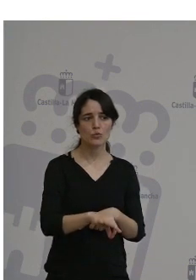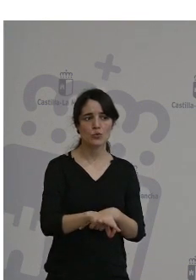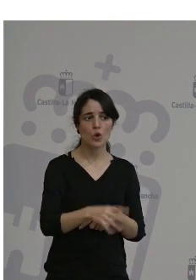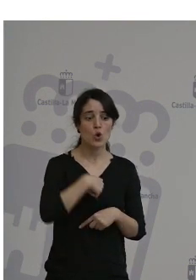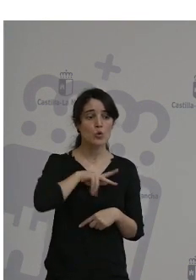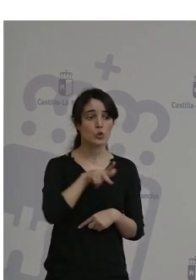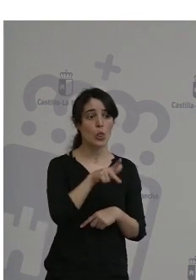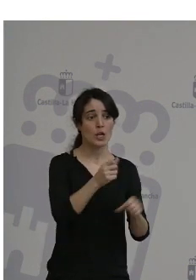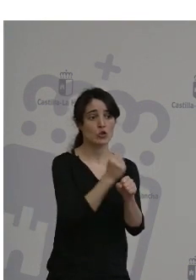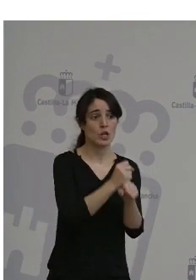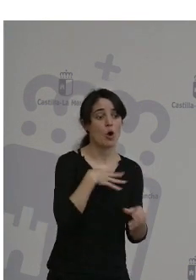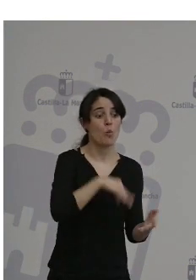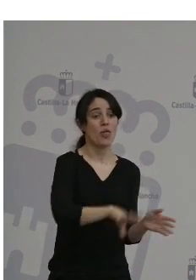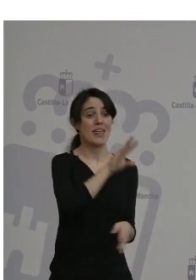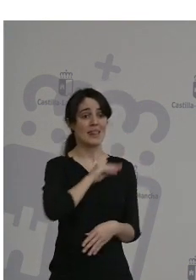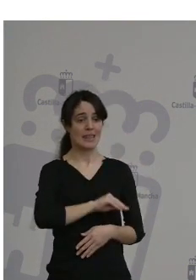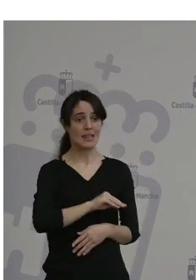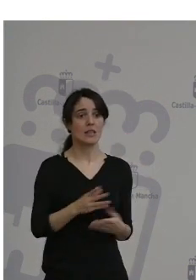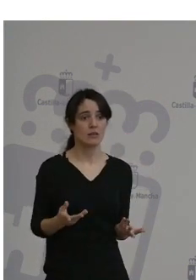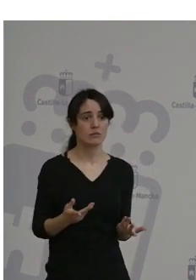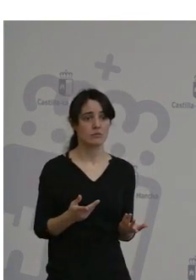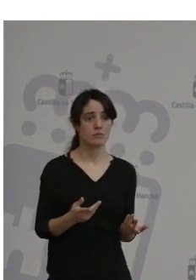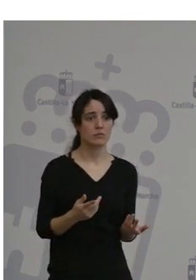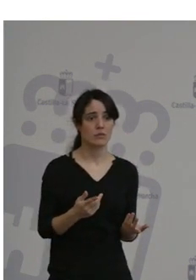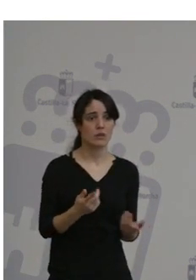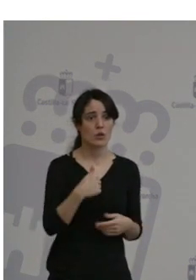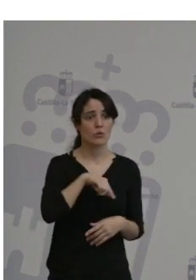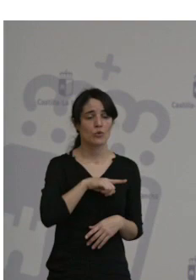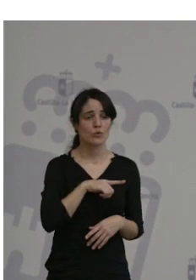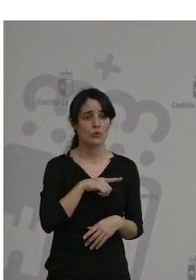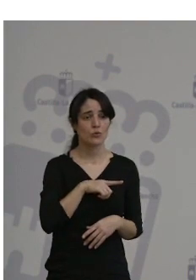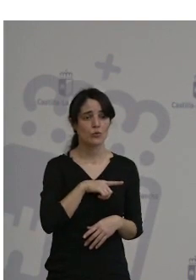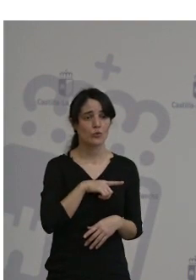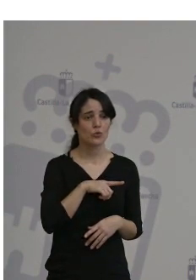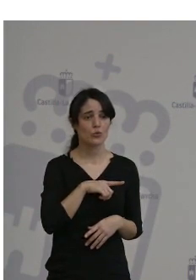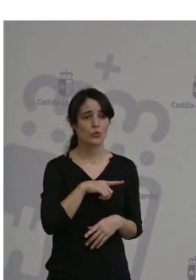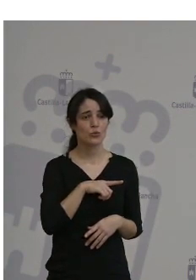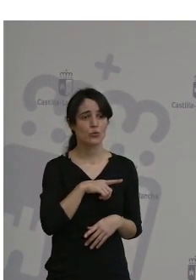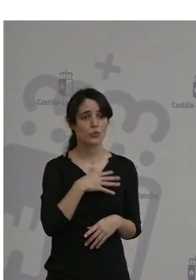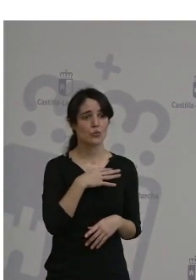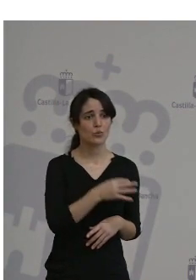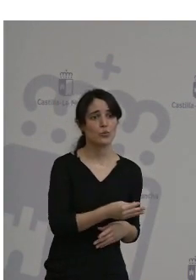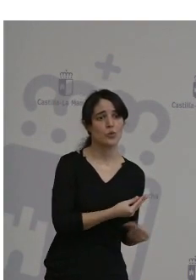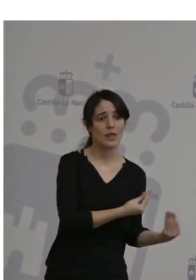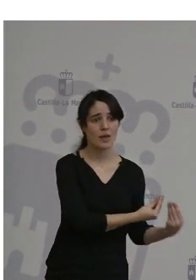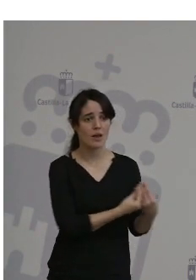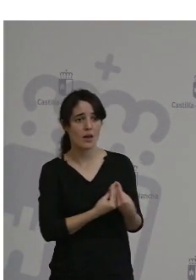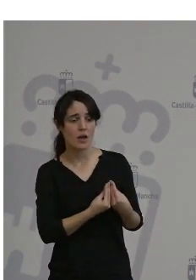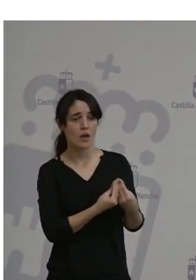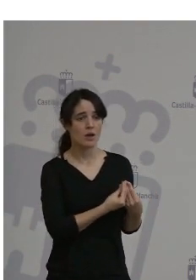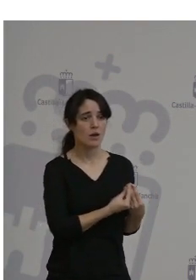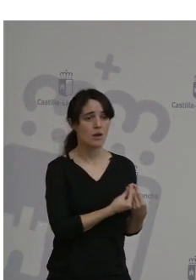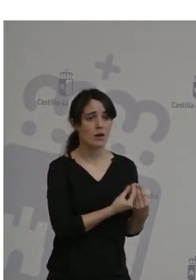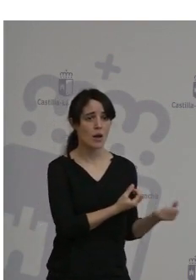trabajo. Si nos vamos a tener disponer de un trabajador social o